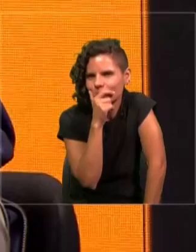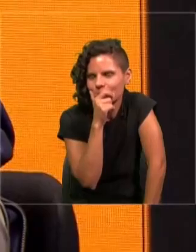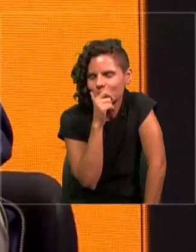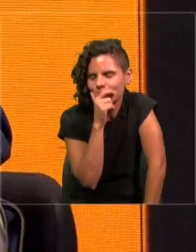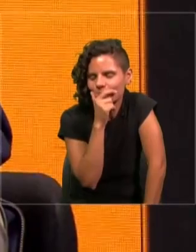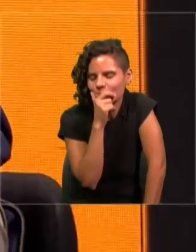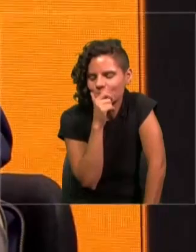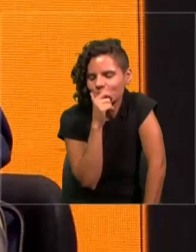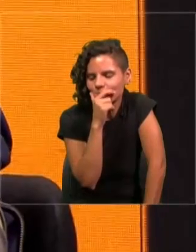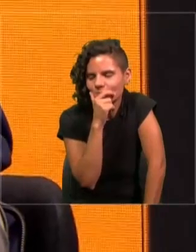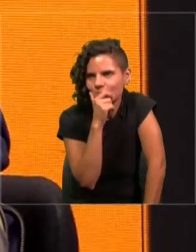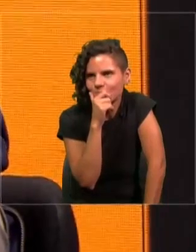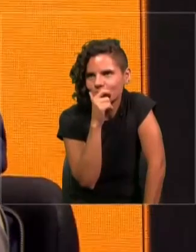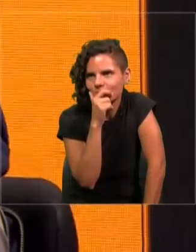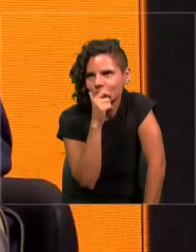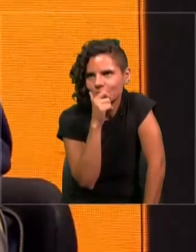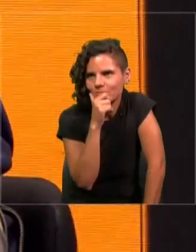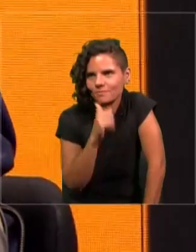Bueno.